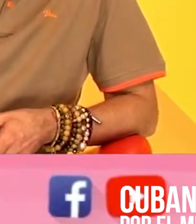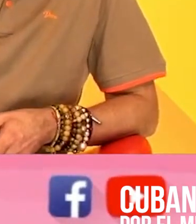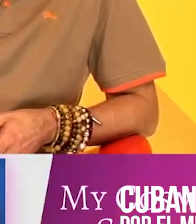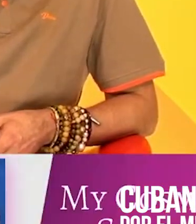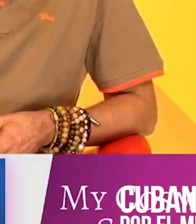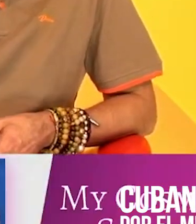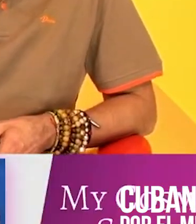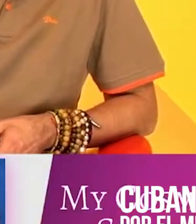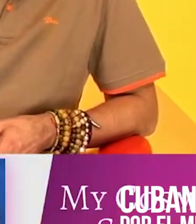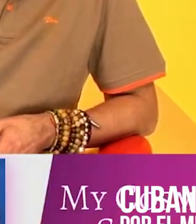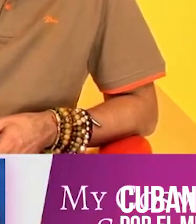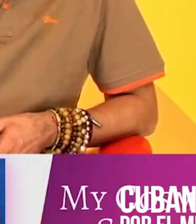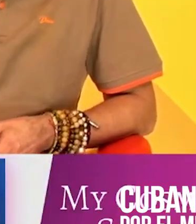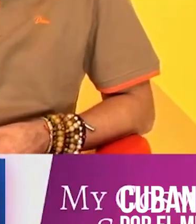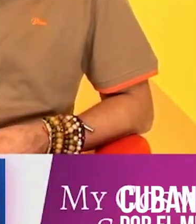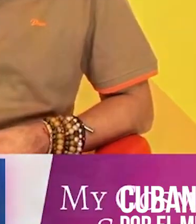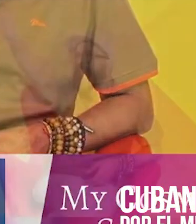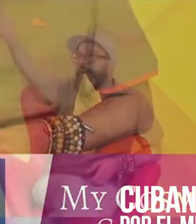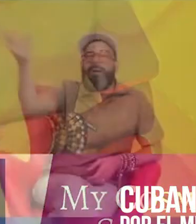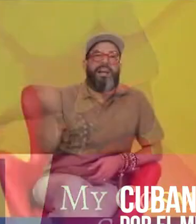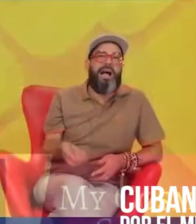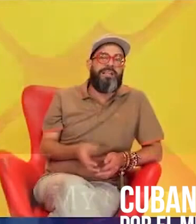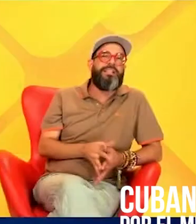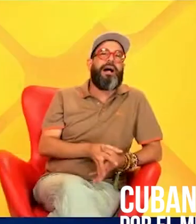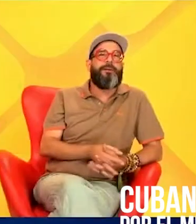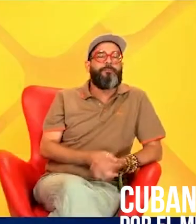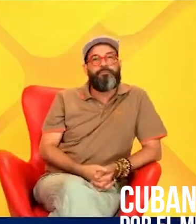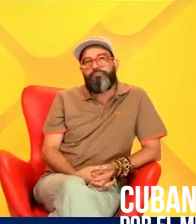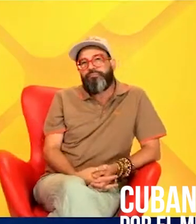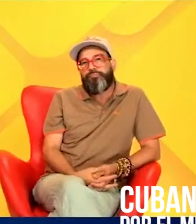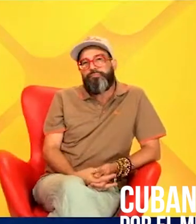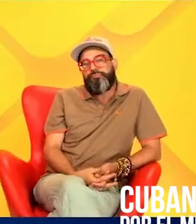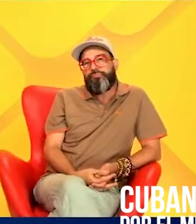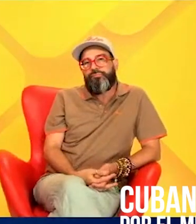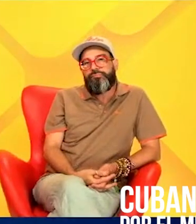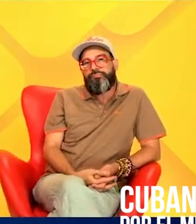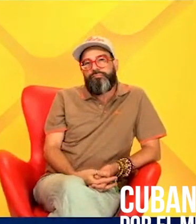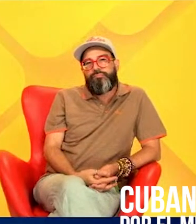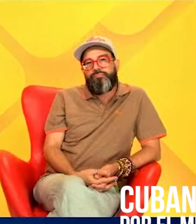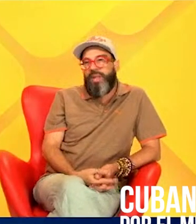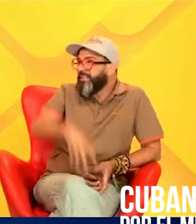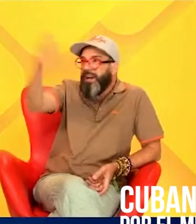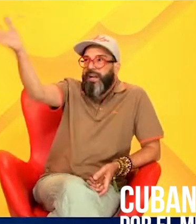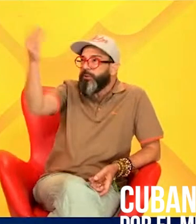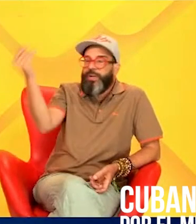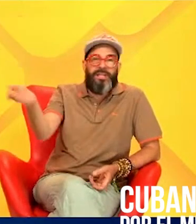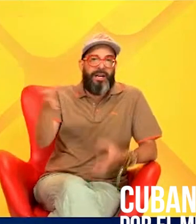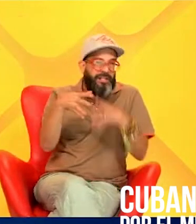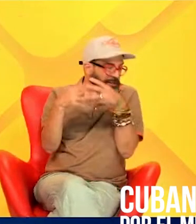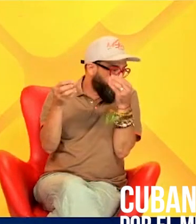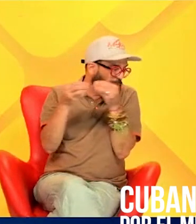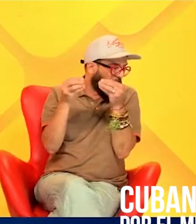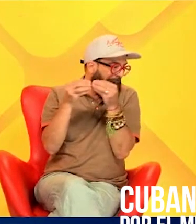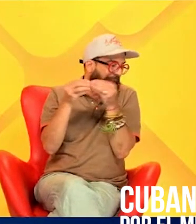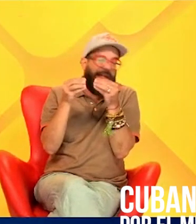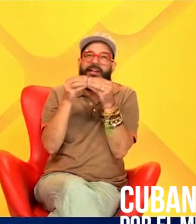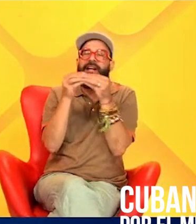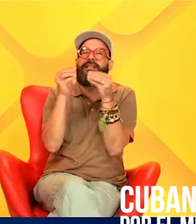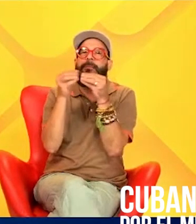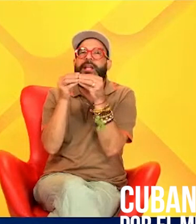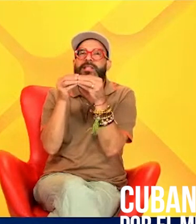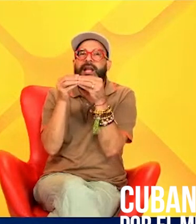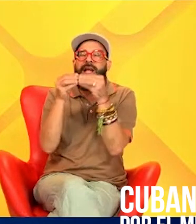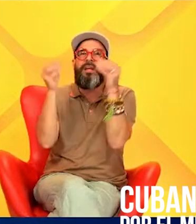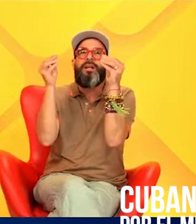la propaganda para la cerveza esta parranda Esta criaturita que está enchufada